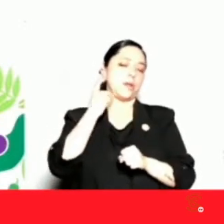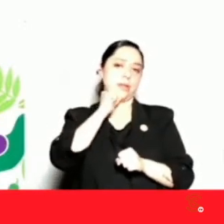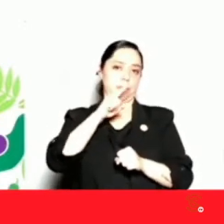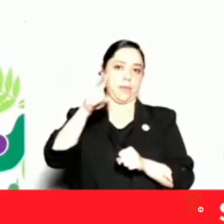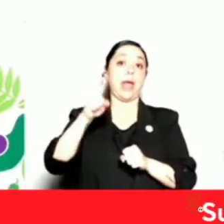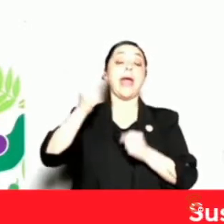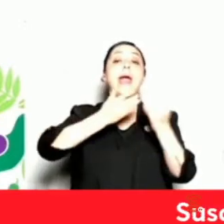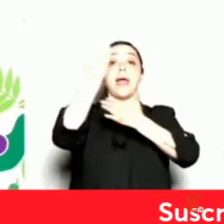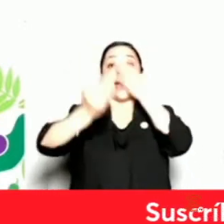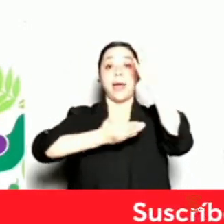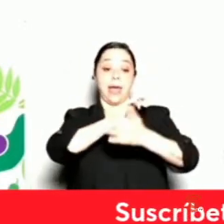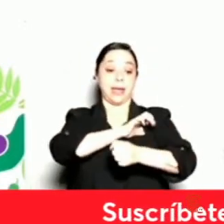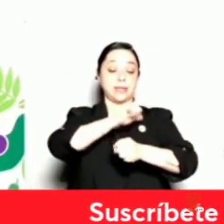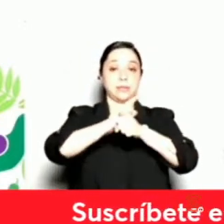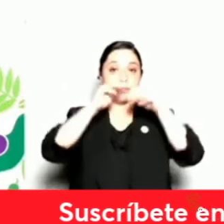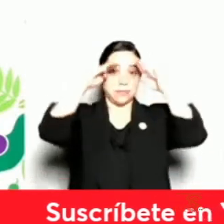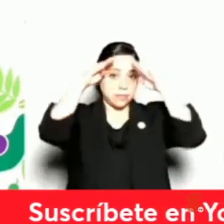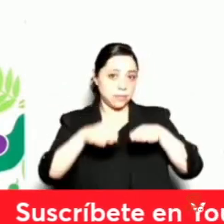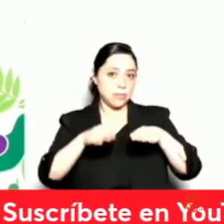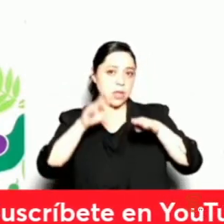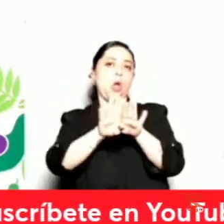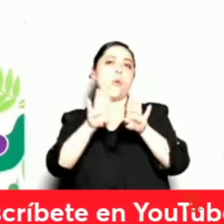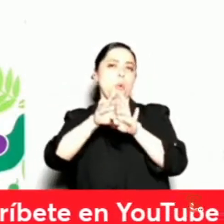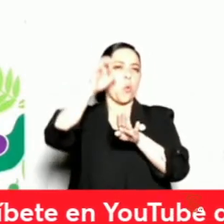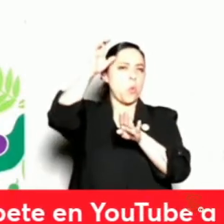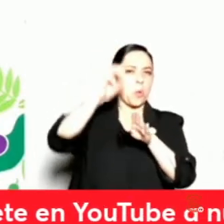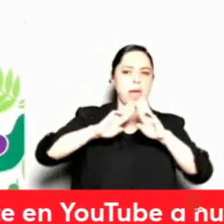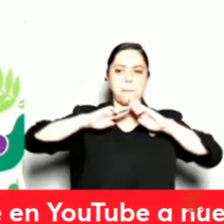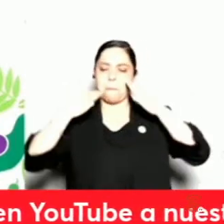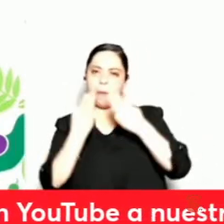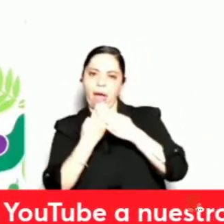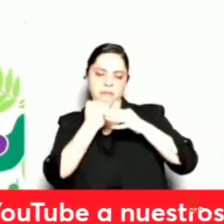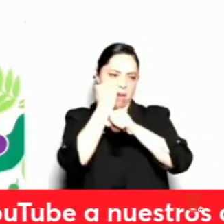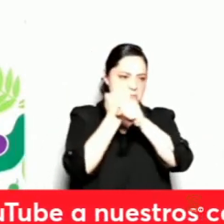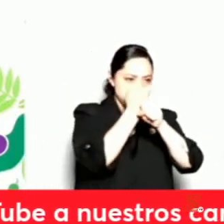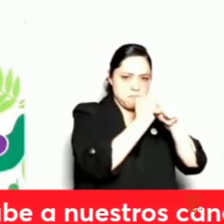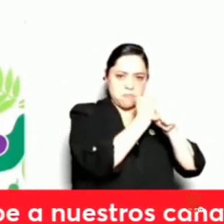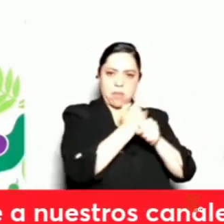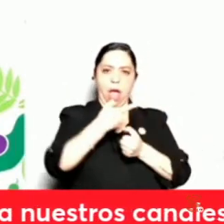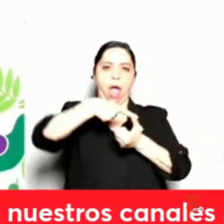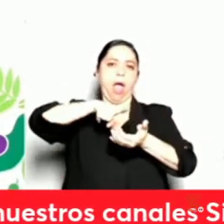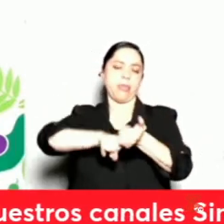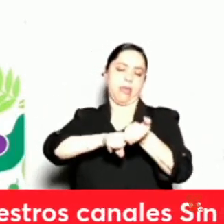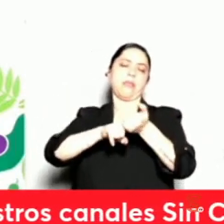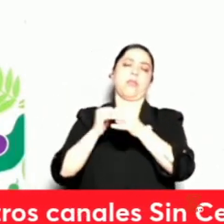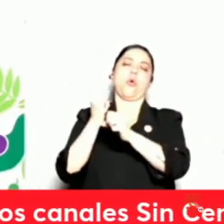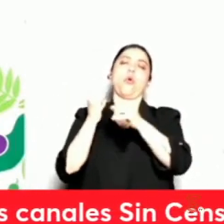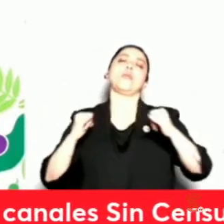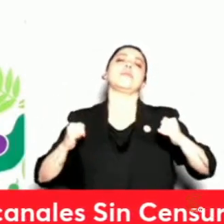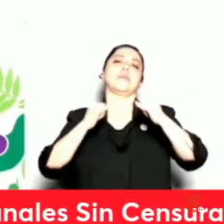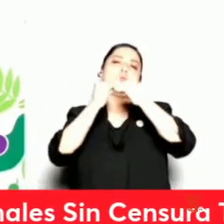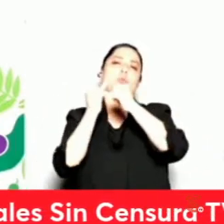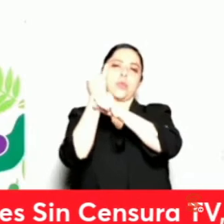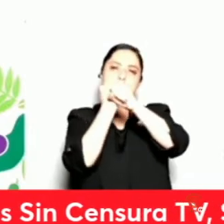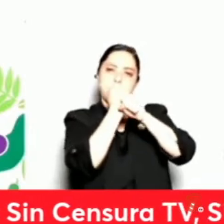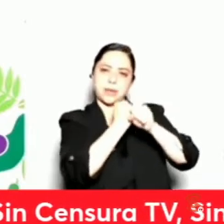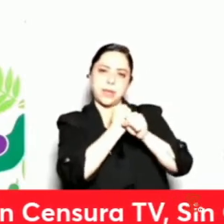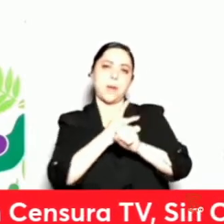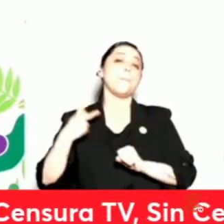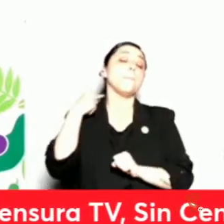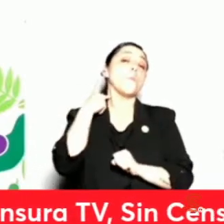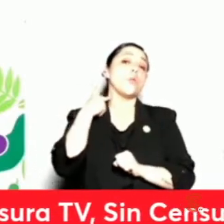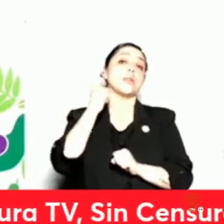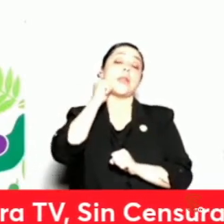con estudios de especialización sobre crimen organizado en el Consorcio Europeo de Investigación en Ciencias Política y Capacitación de Seguridad